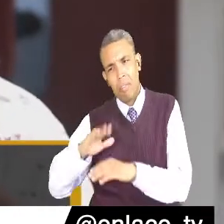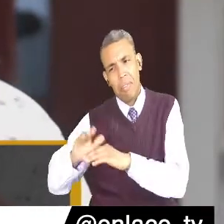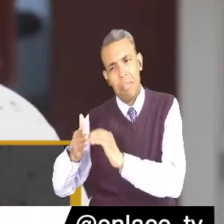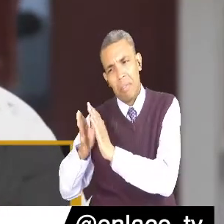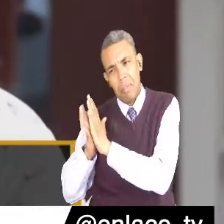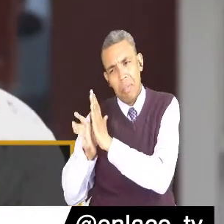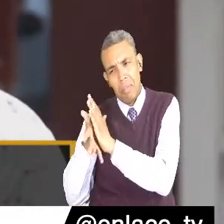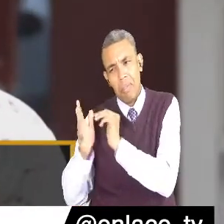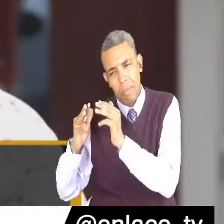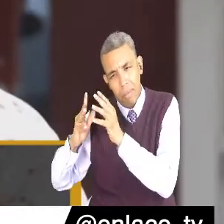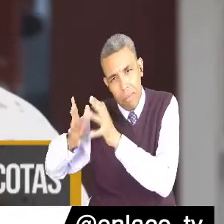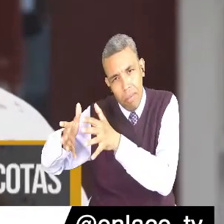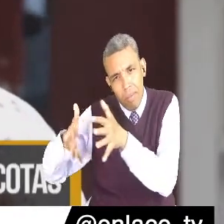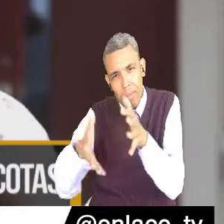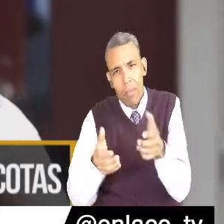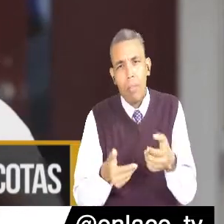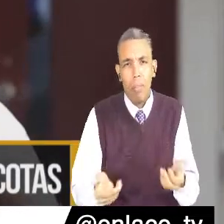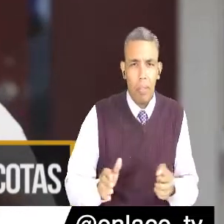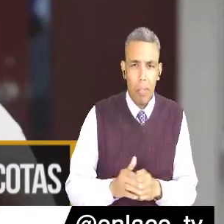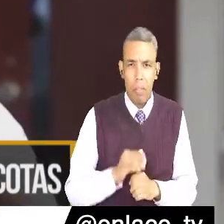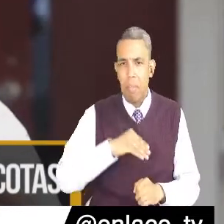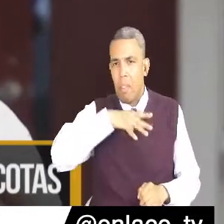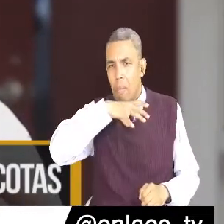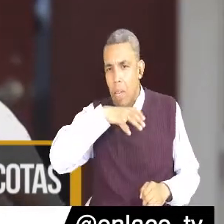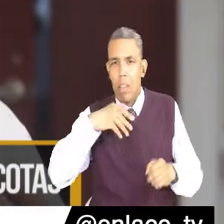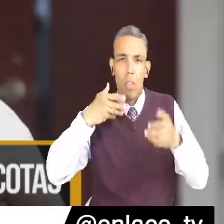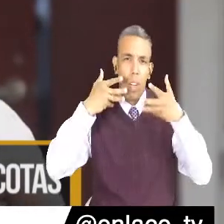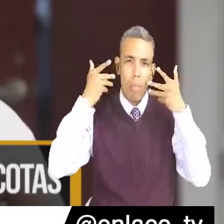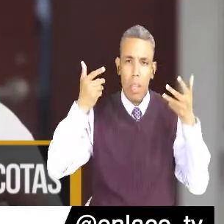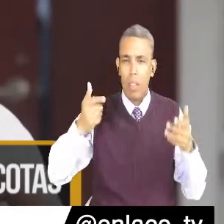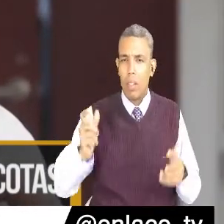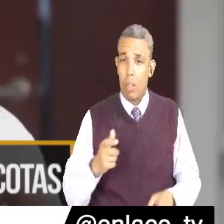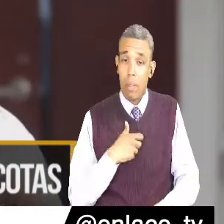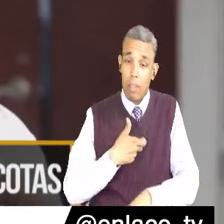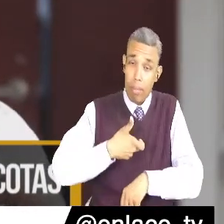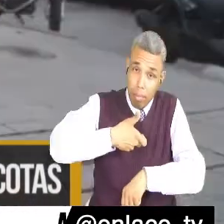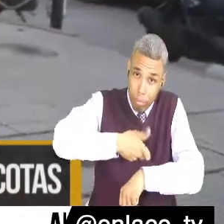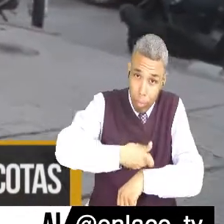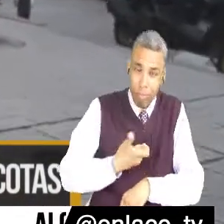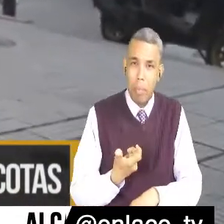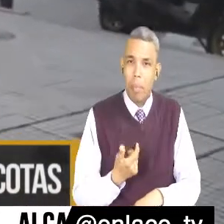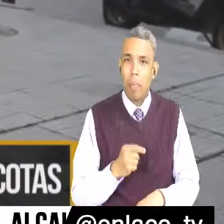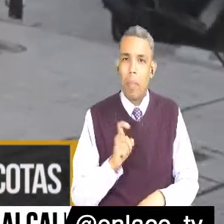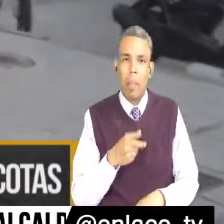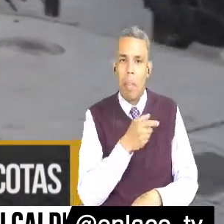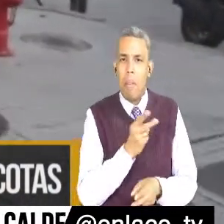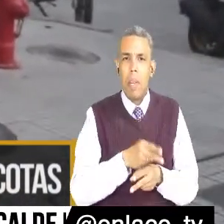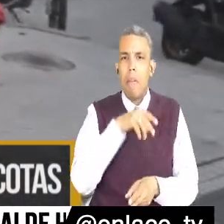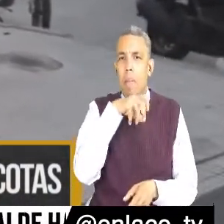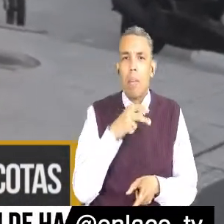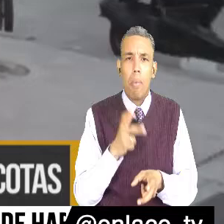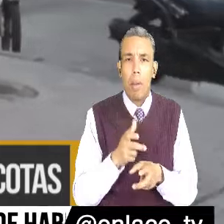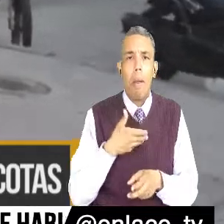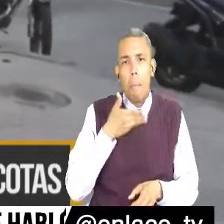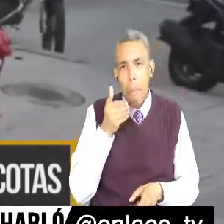estos animalitos, cómo se deben de tener, como decíamos anteriormente, lo que son las vacunas, salir con el bozal. Van a haber multas